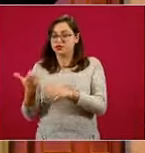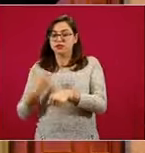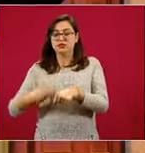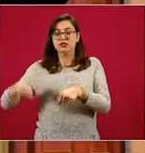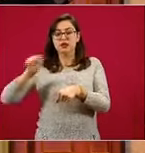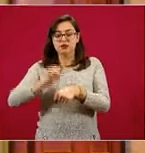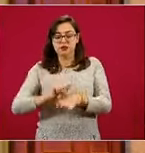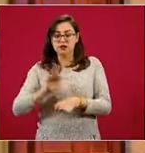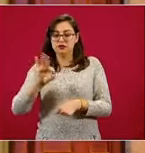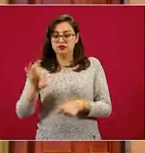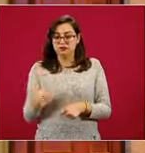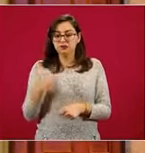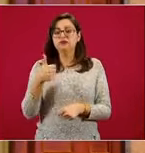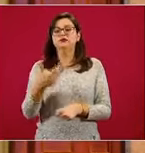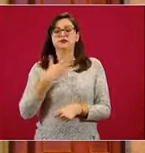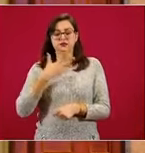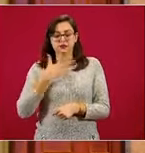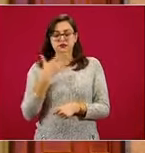identifica